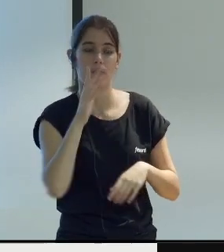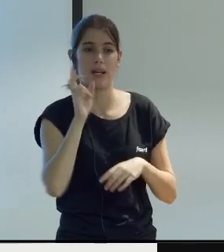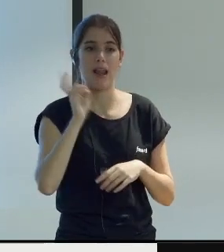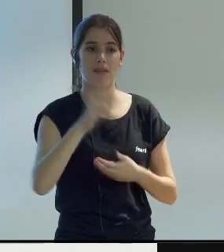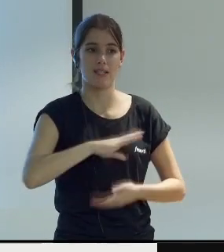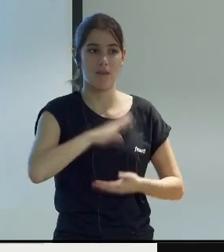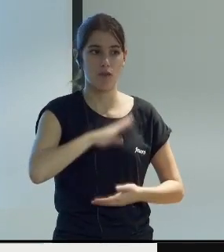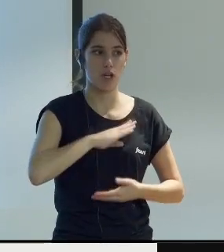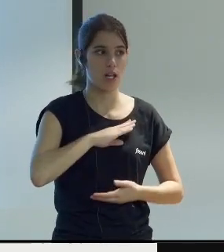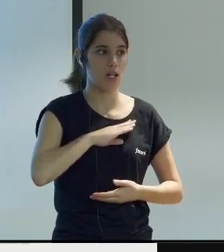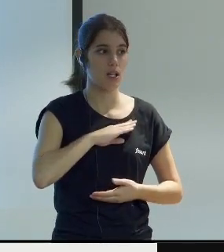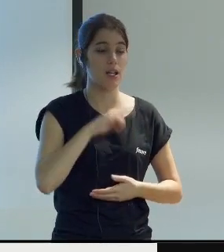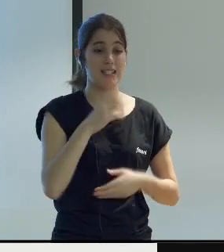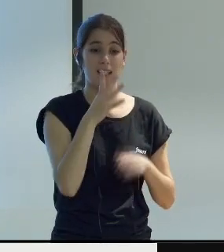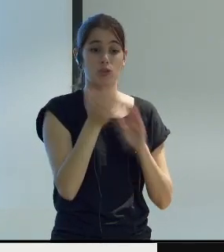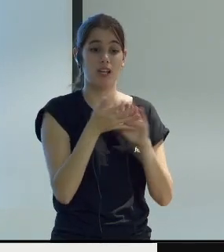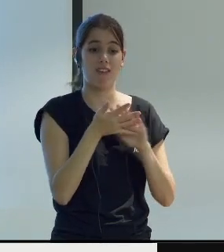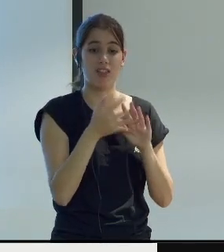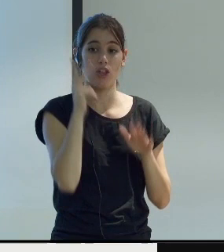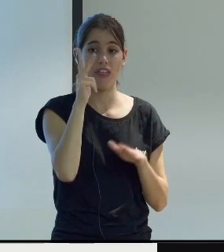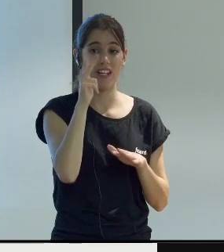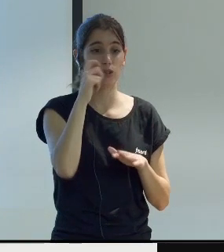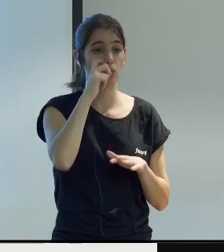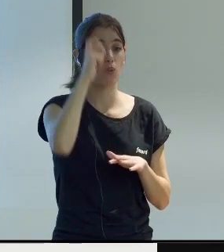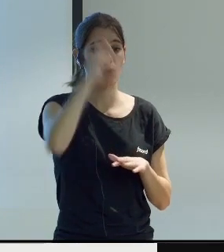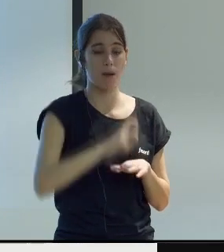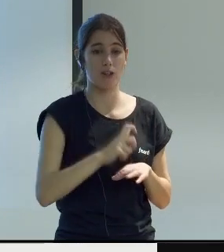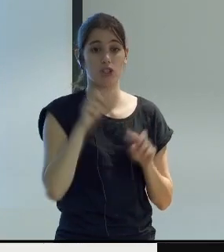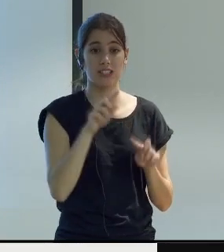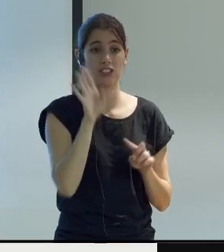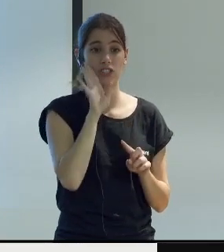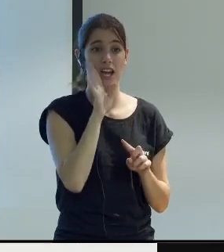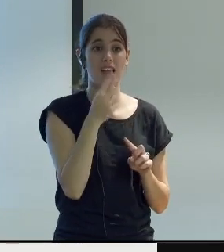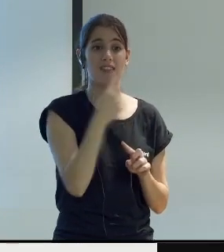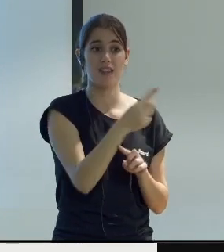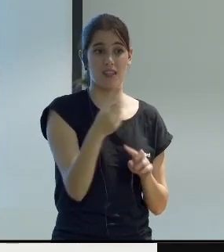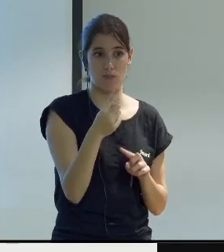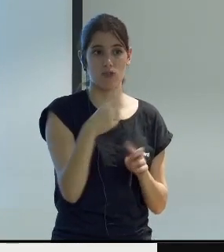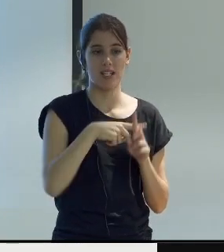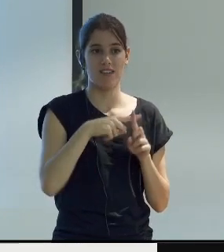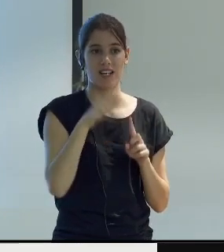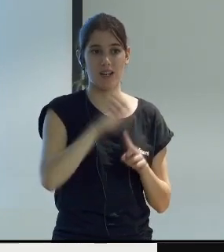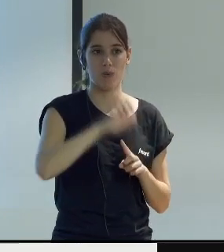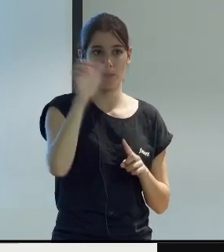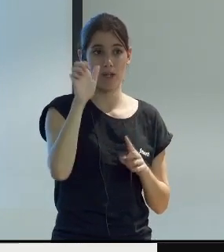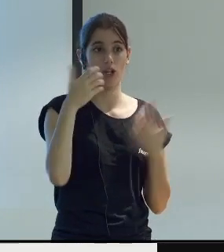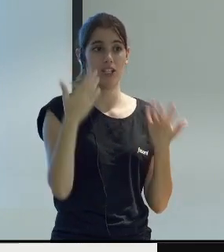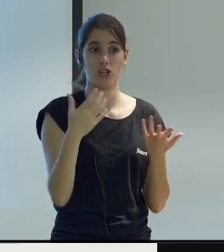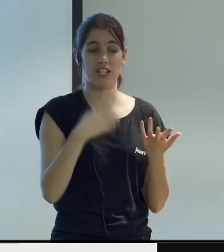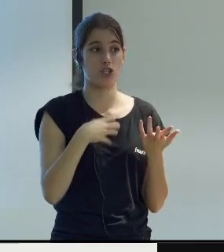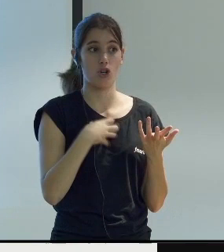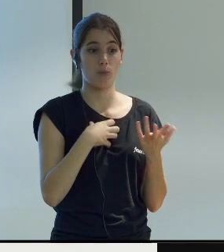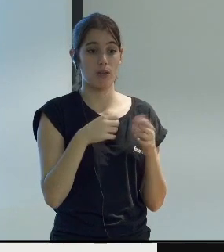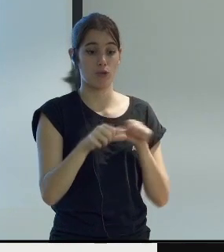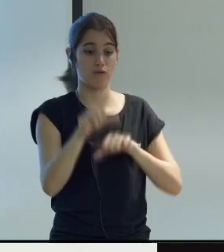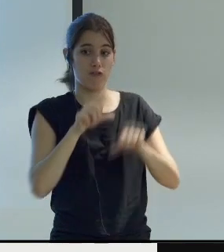diversidad funcional. Estamos hablando de derechos humanos. Esto es lo que decimos a nivel europeo. Entonces, no podemos ir